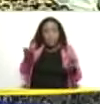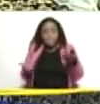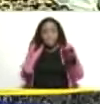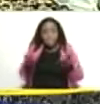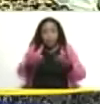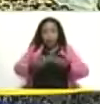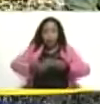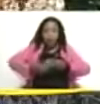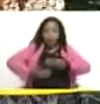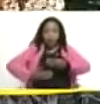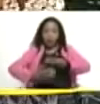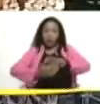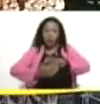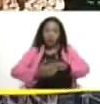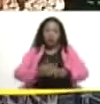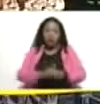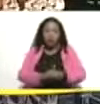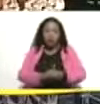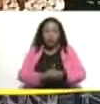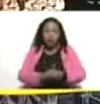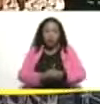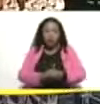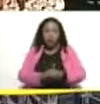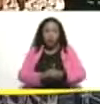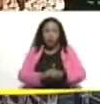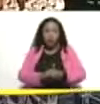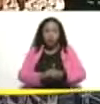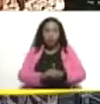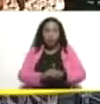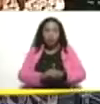avance. Cada vez